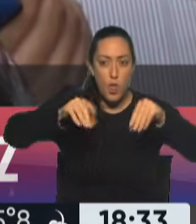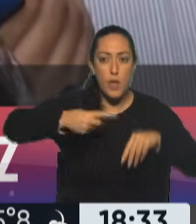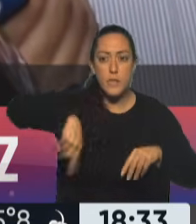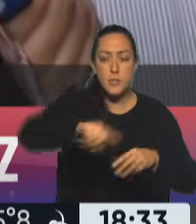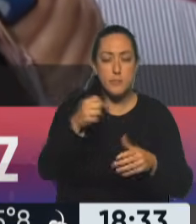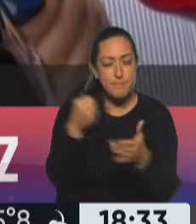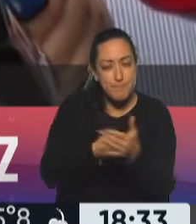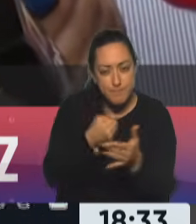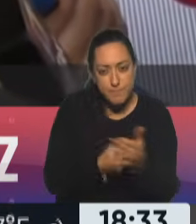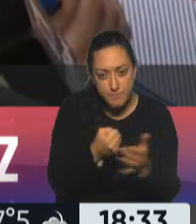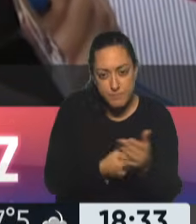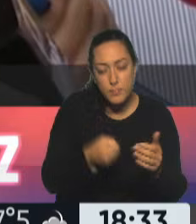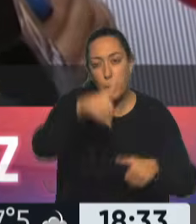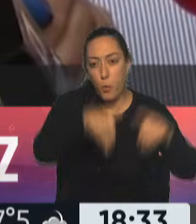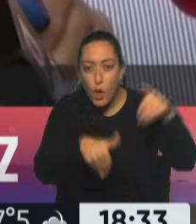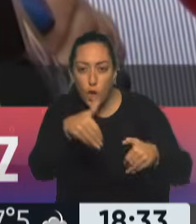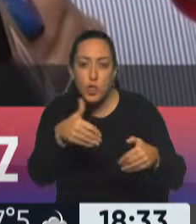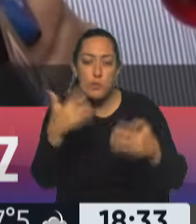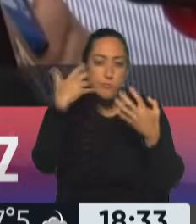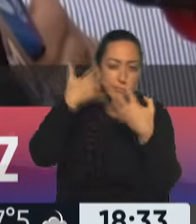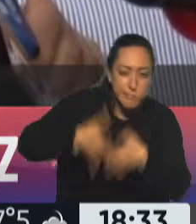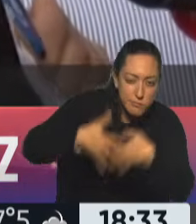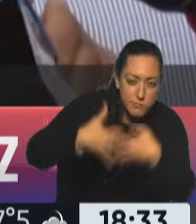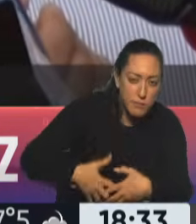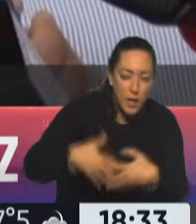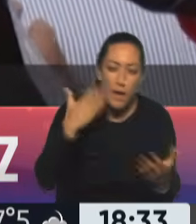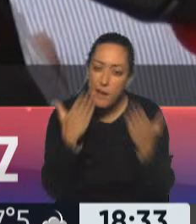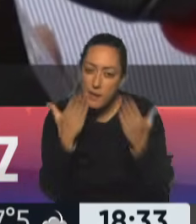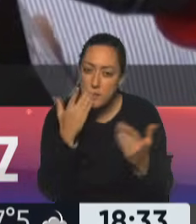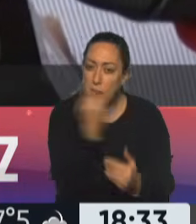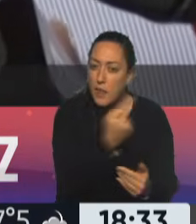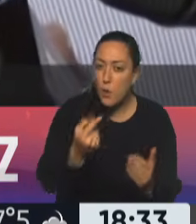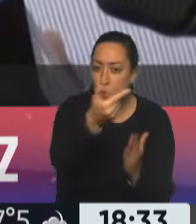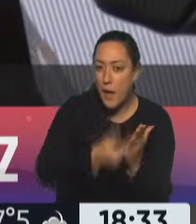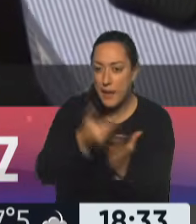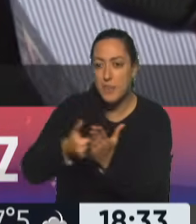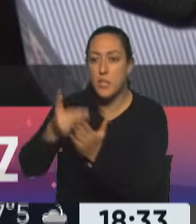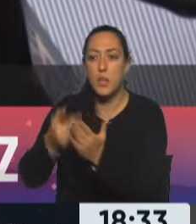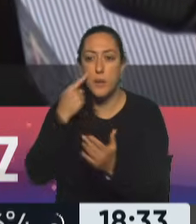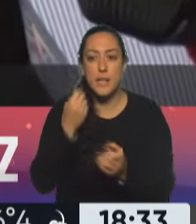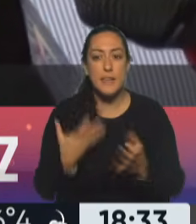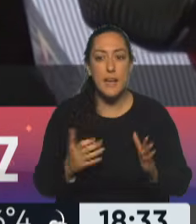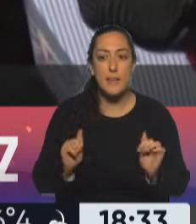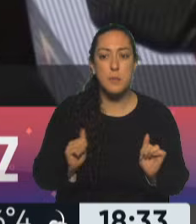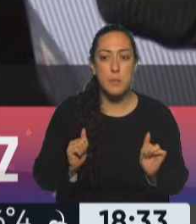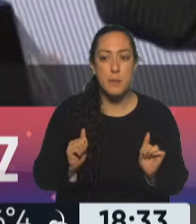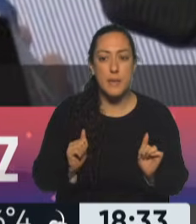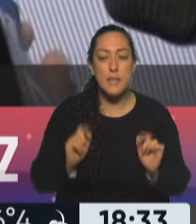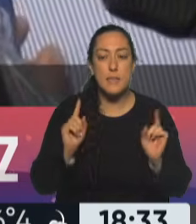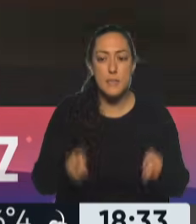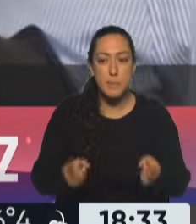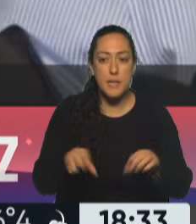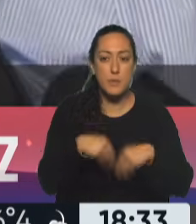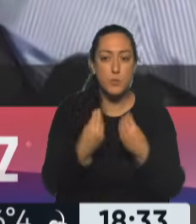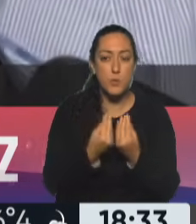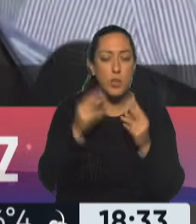pelear, analizar, ¿no?, cada una de estas actas. Y bueno, vamos a tener que esperar y respetar los